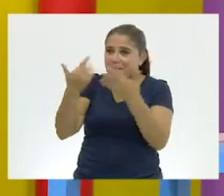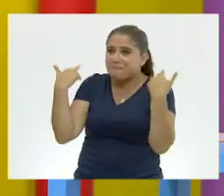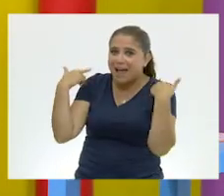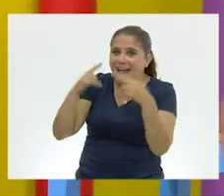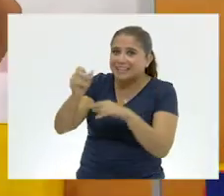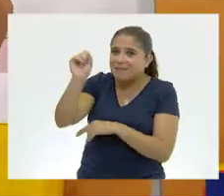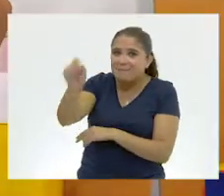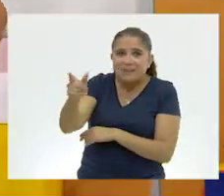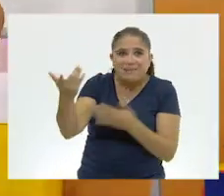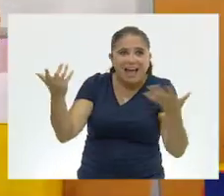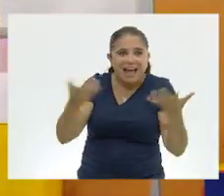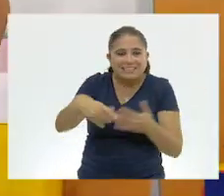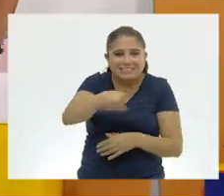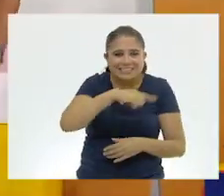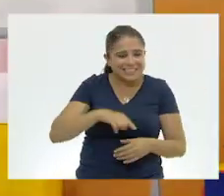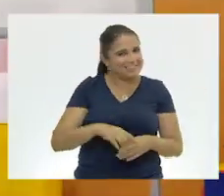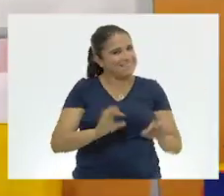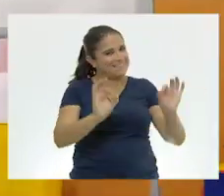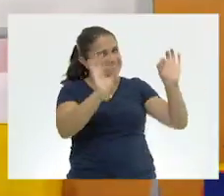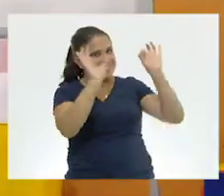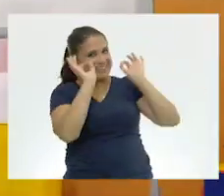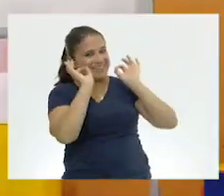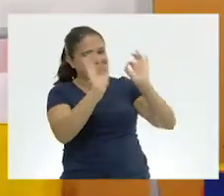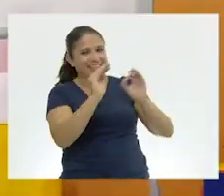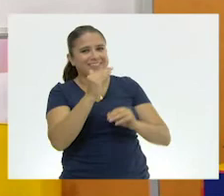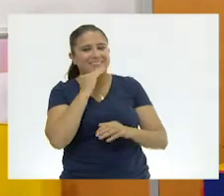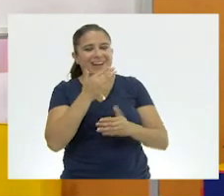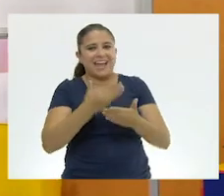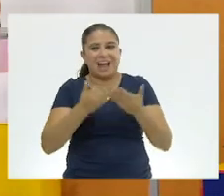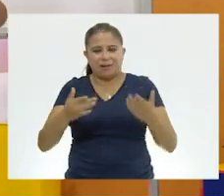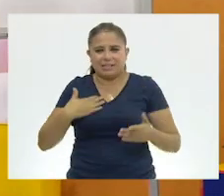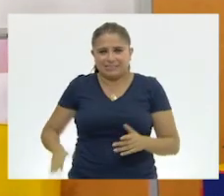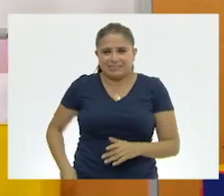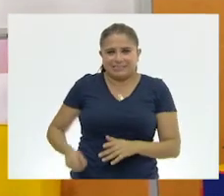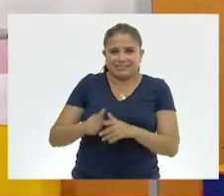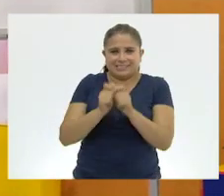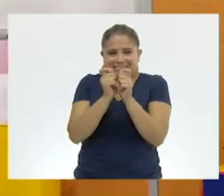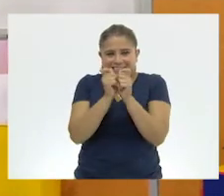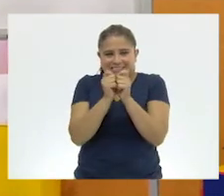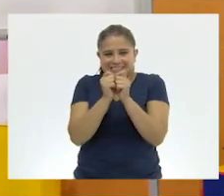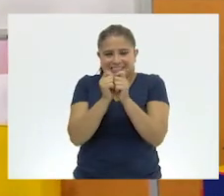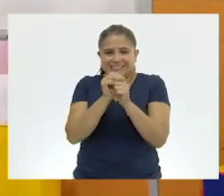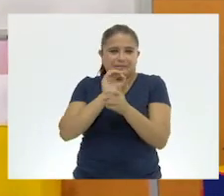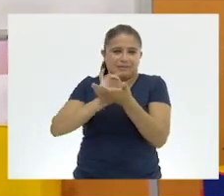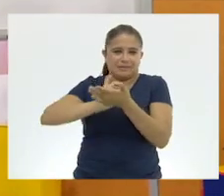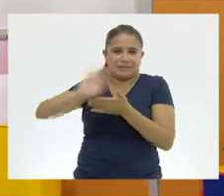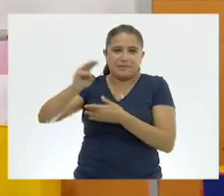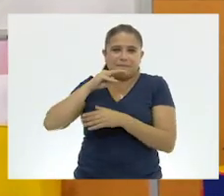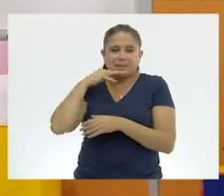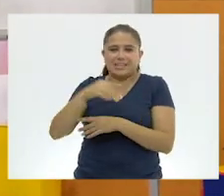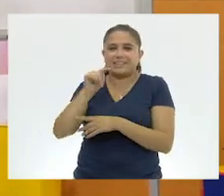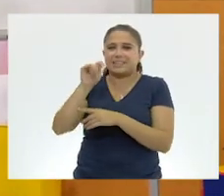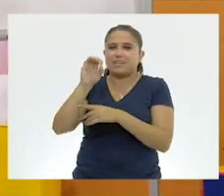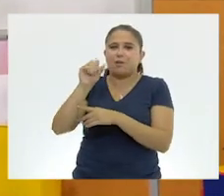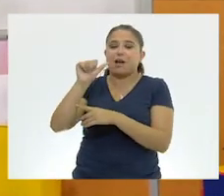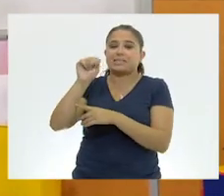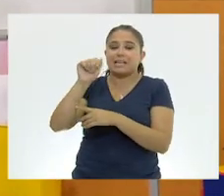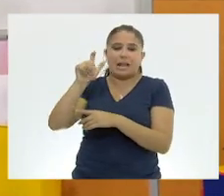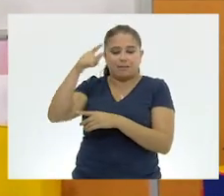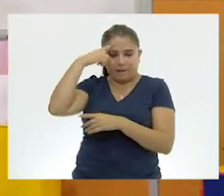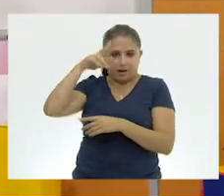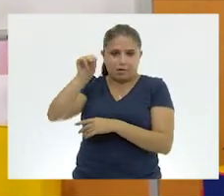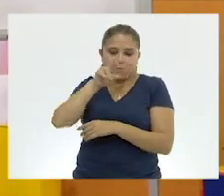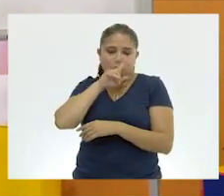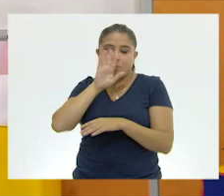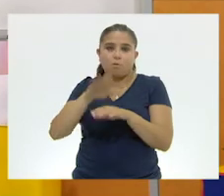Adri? ¡Perfecto! ¿Sabes qué? Déjame mandarle rápidamente un mensaje a mi tío Asael para que no se preocupe